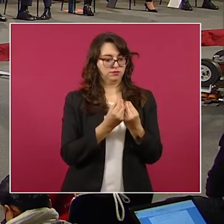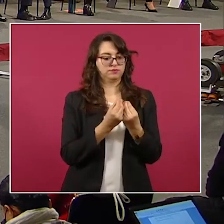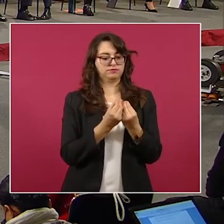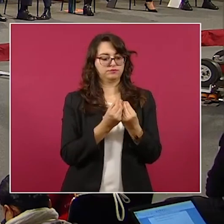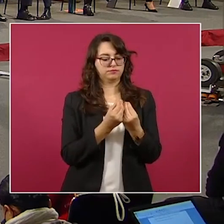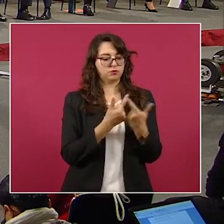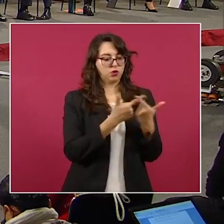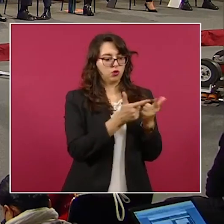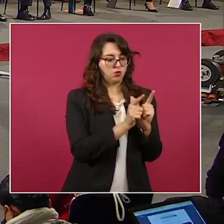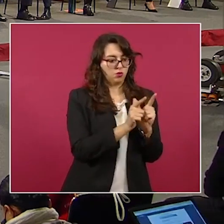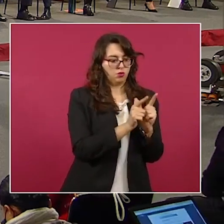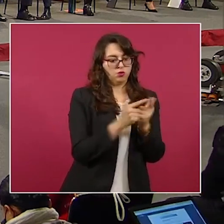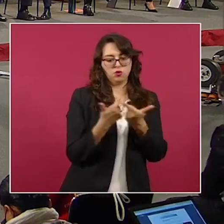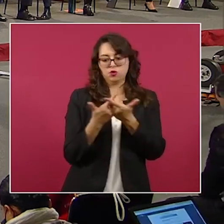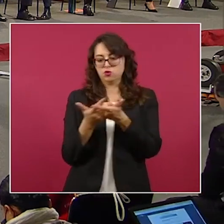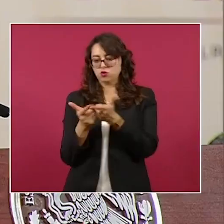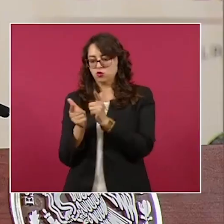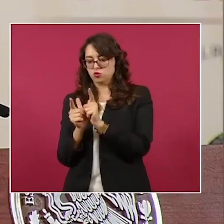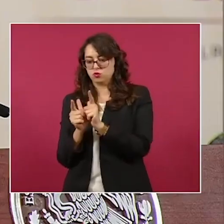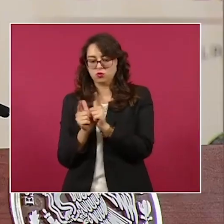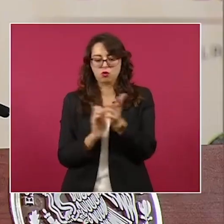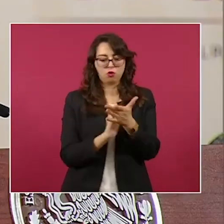erogaciones que se hicieron